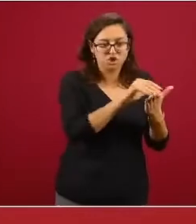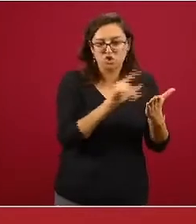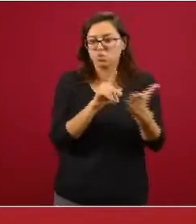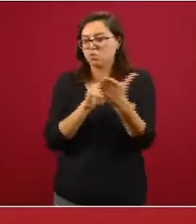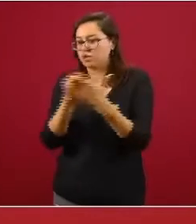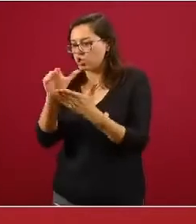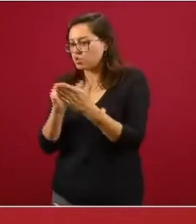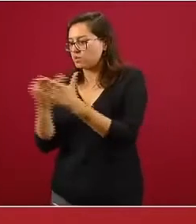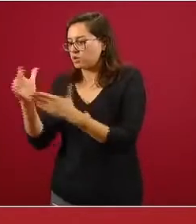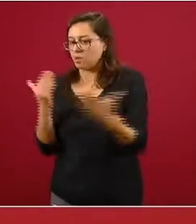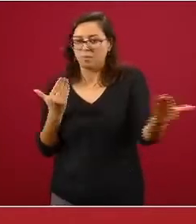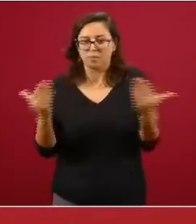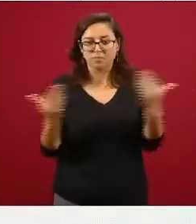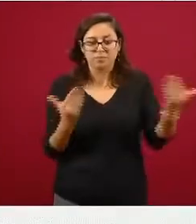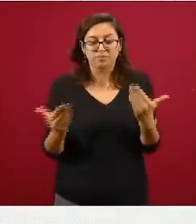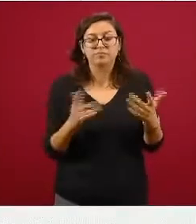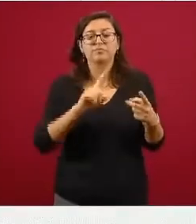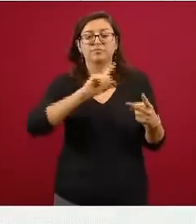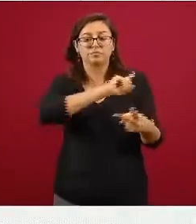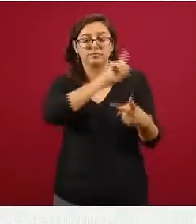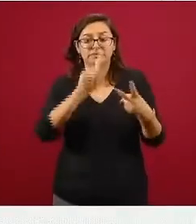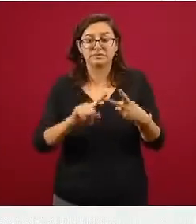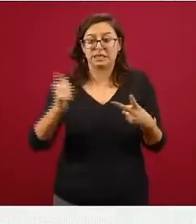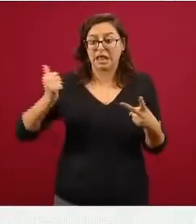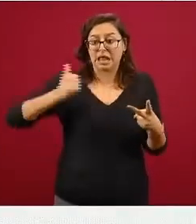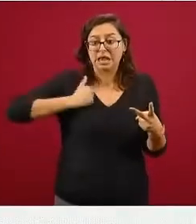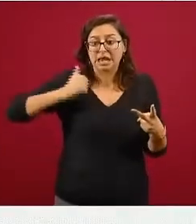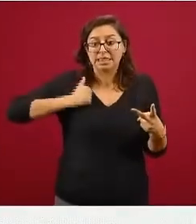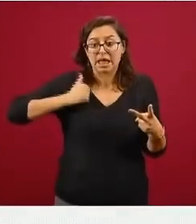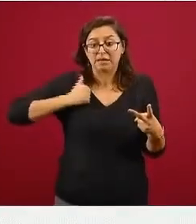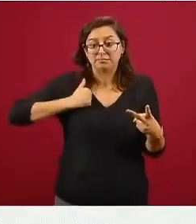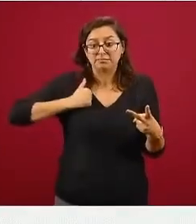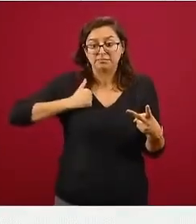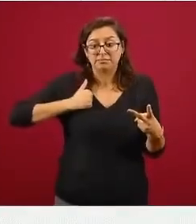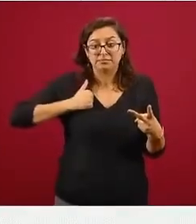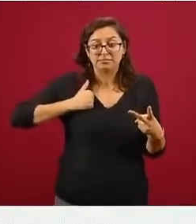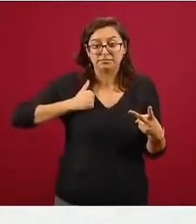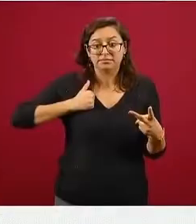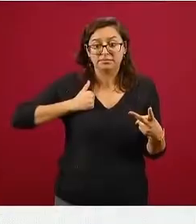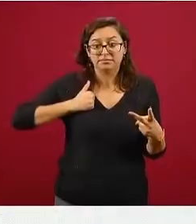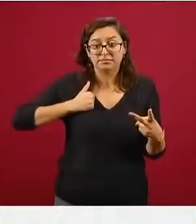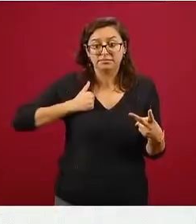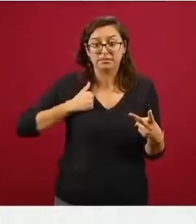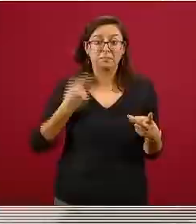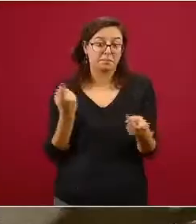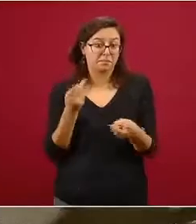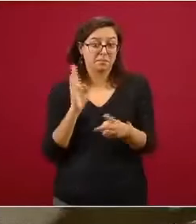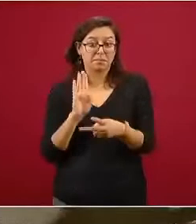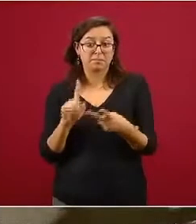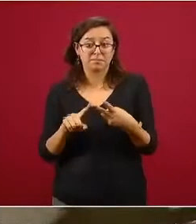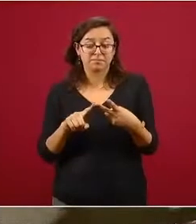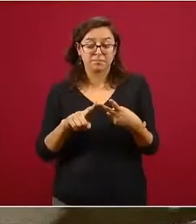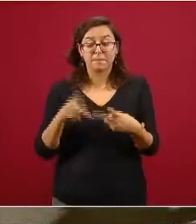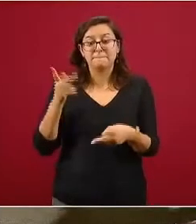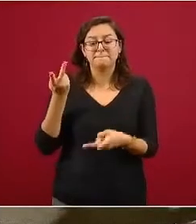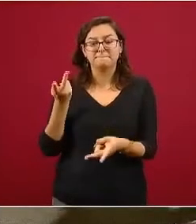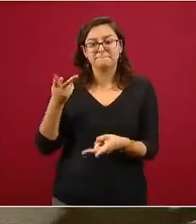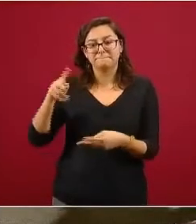Cortés. Esta inclinación está aproximadamente a 45 grados. Tomemos a Brasil, perdón, esto es